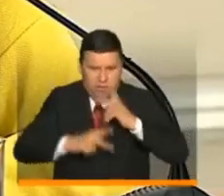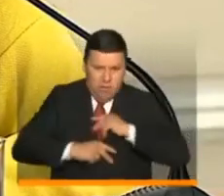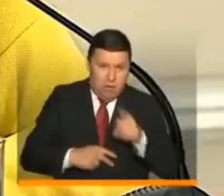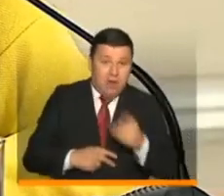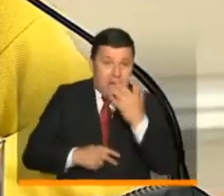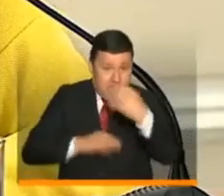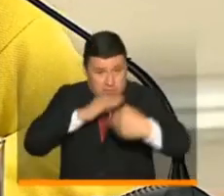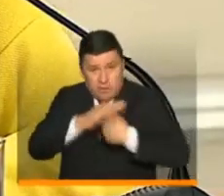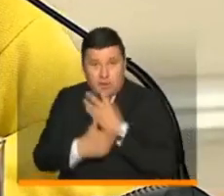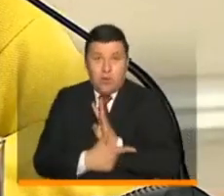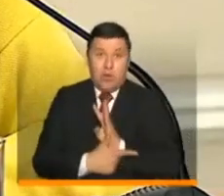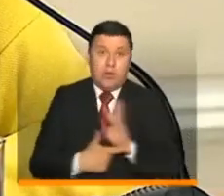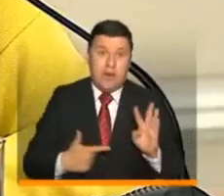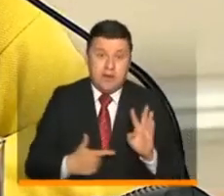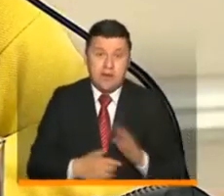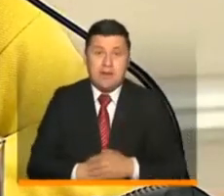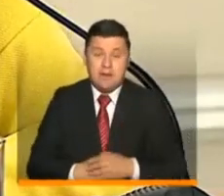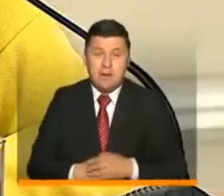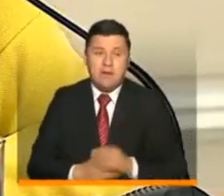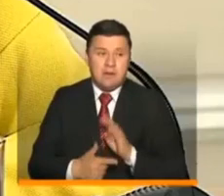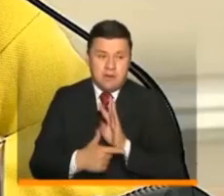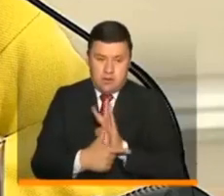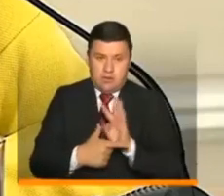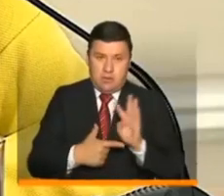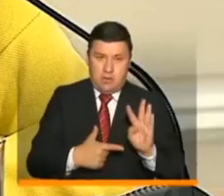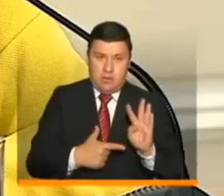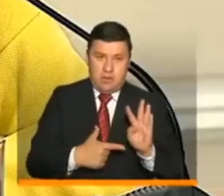en nuestra página web